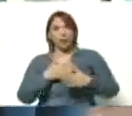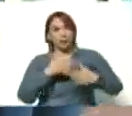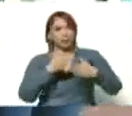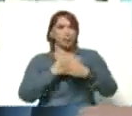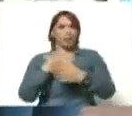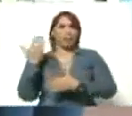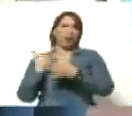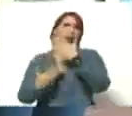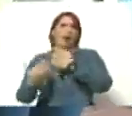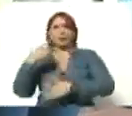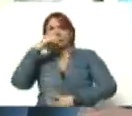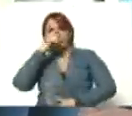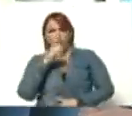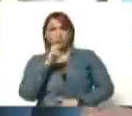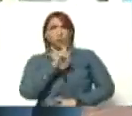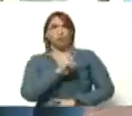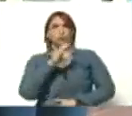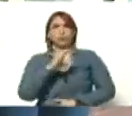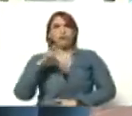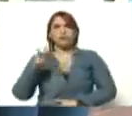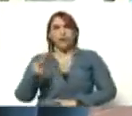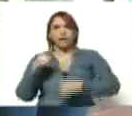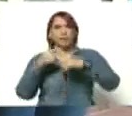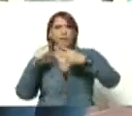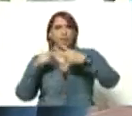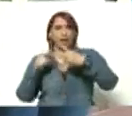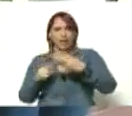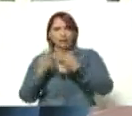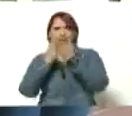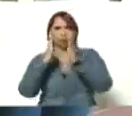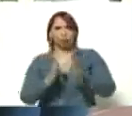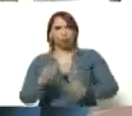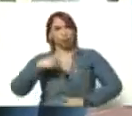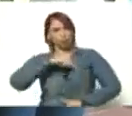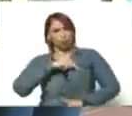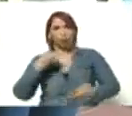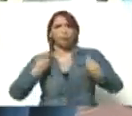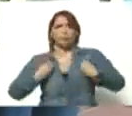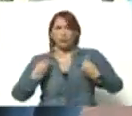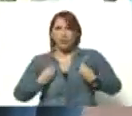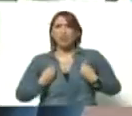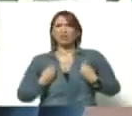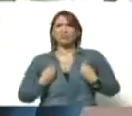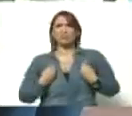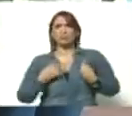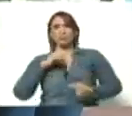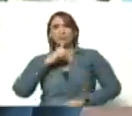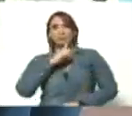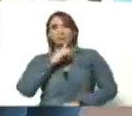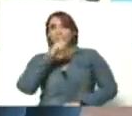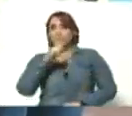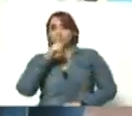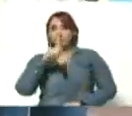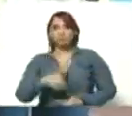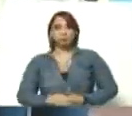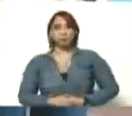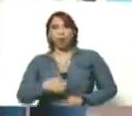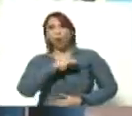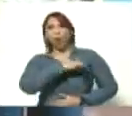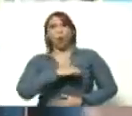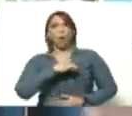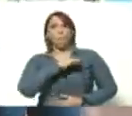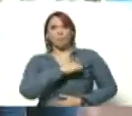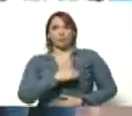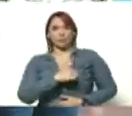Universidad Central de Venezuela, en carreras distintas. Pero vivimos lo que fue los llamados, mal llamados, comité de bachilleres